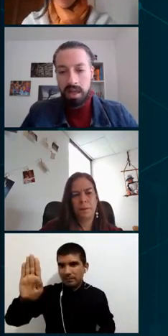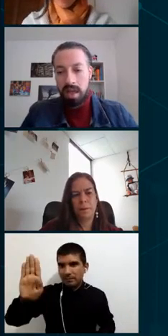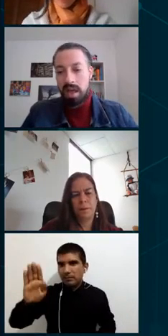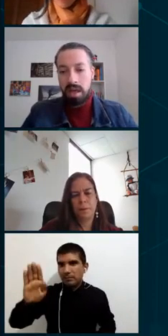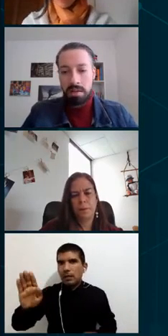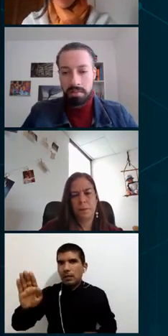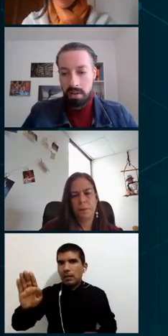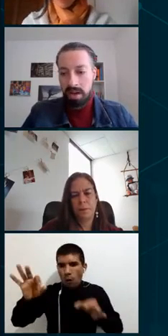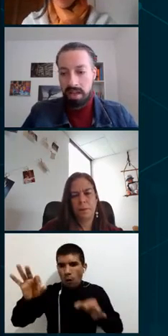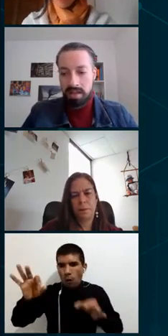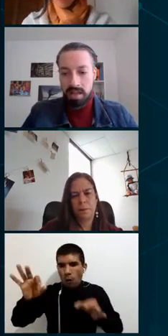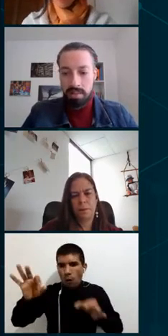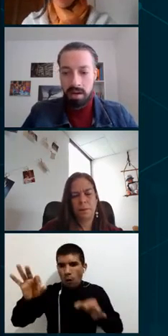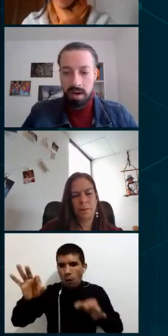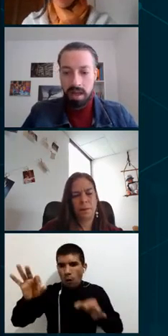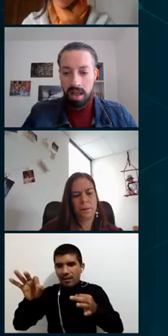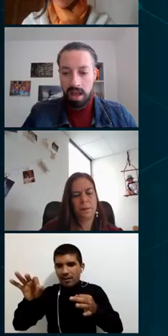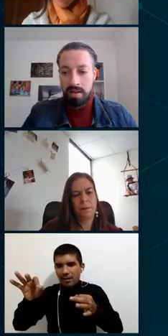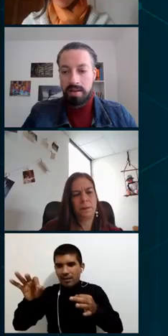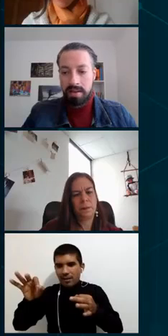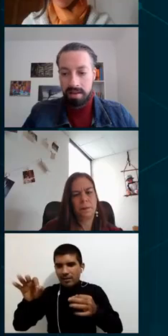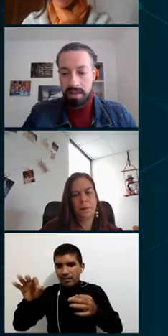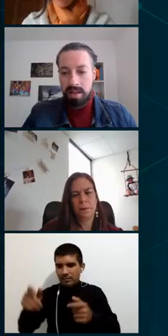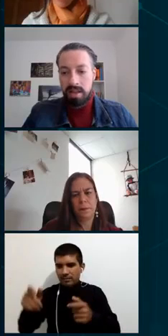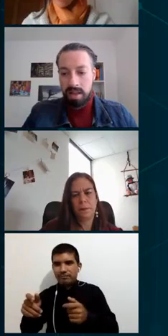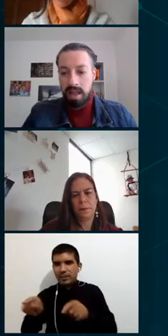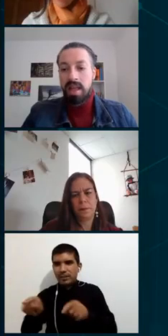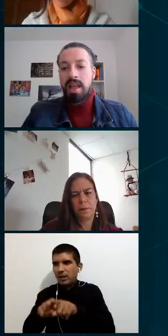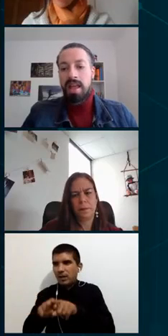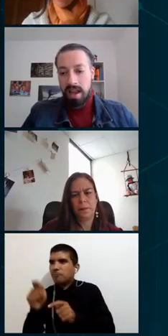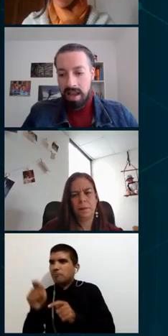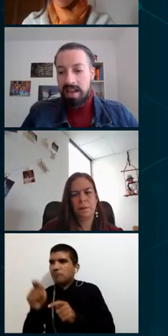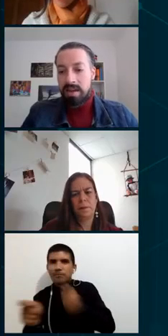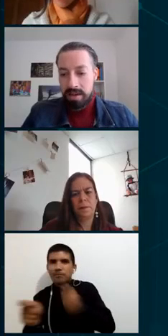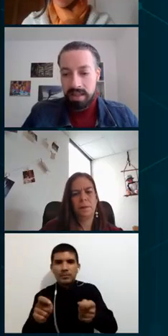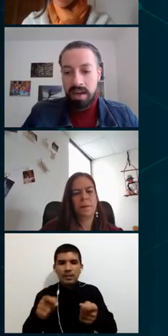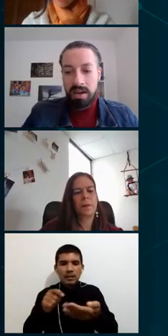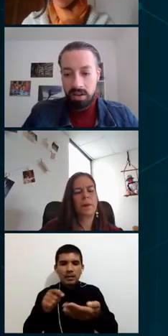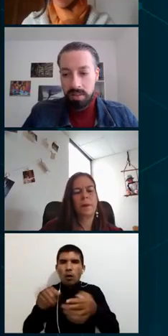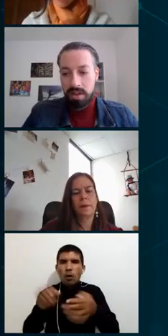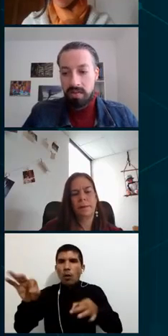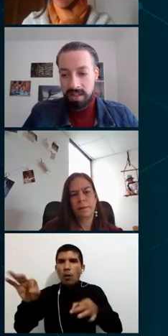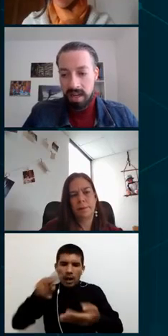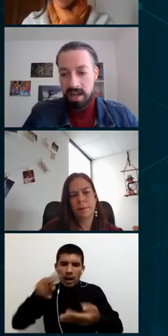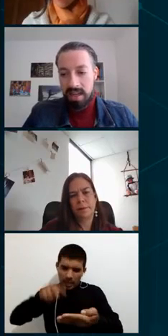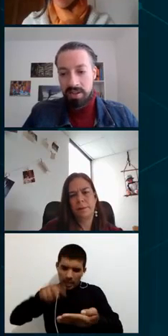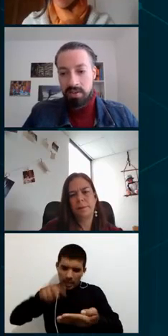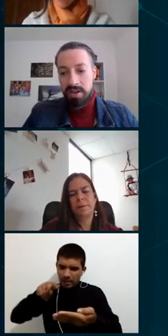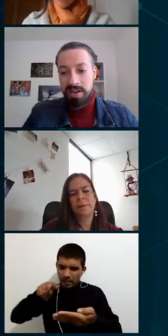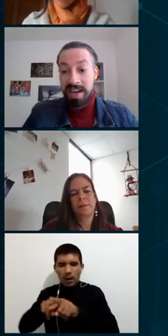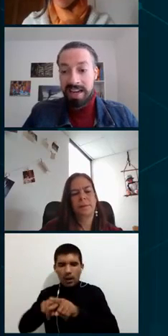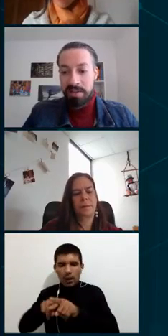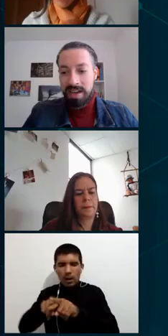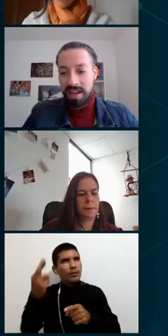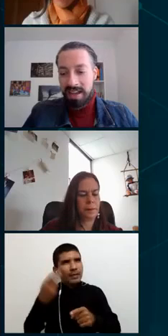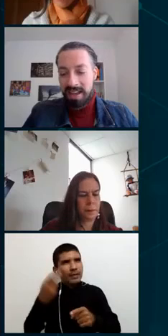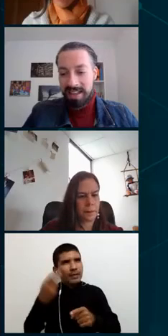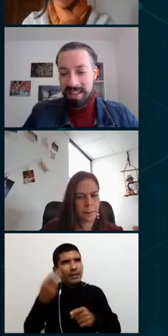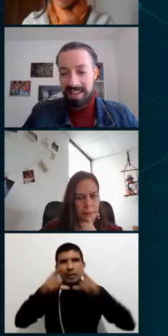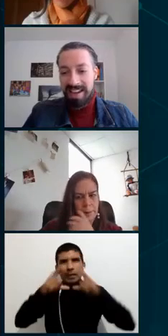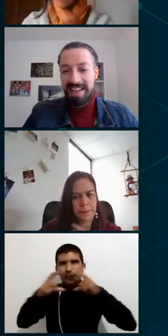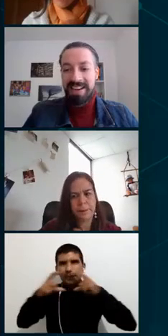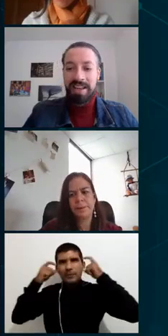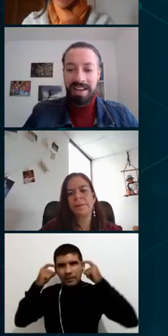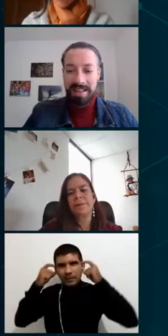que es podría ser también una idea que las cámaras tengan reconocimiento facial y que suene una alarma cada